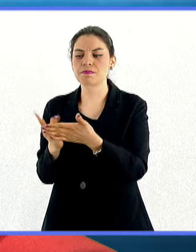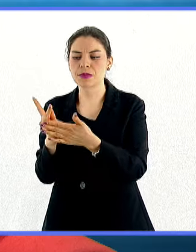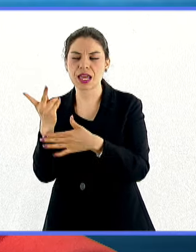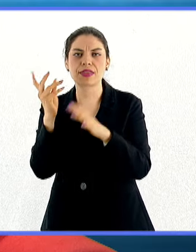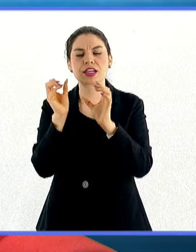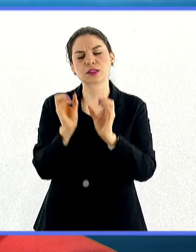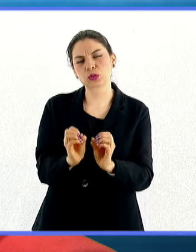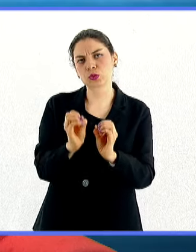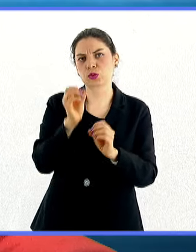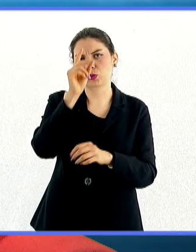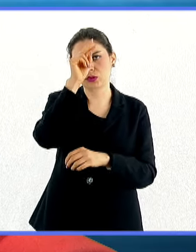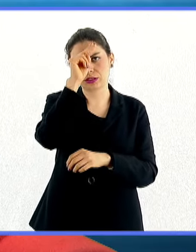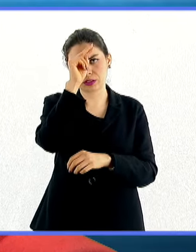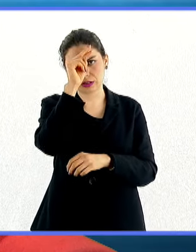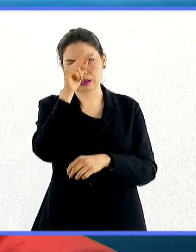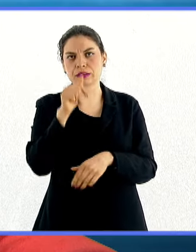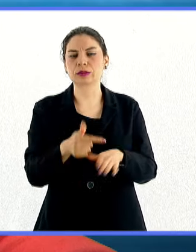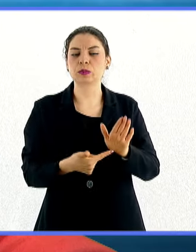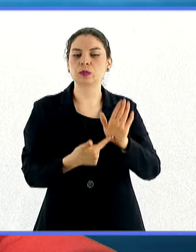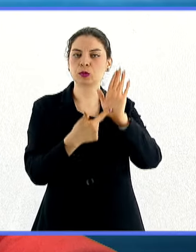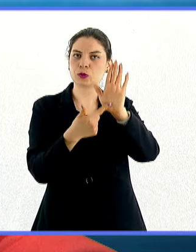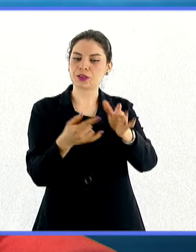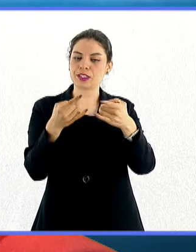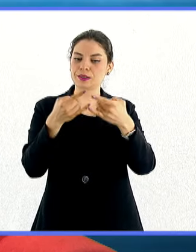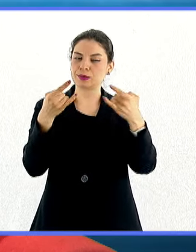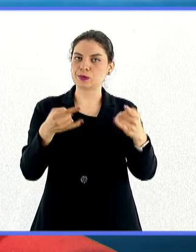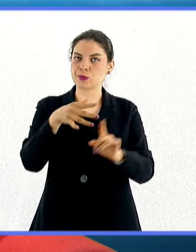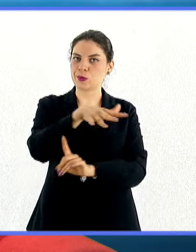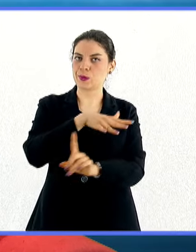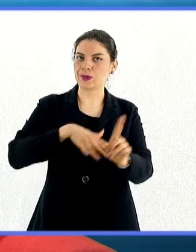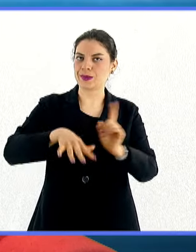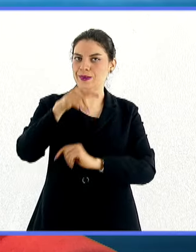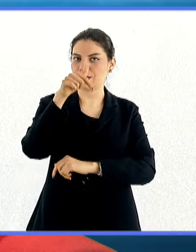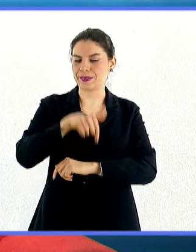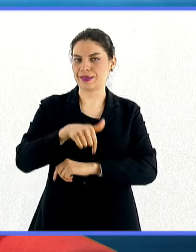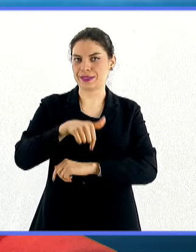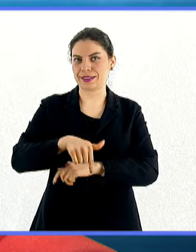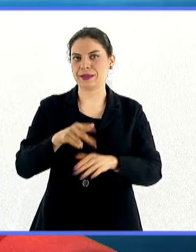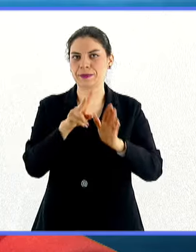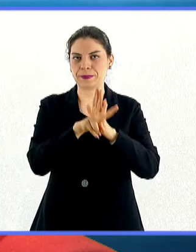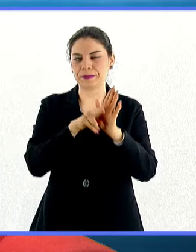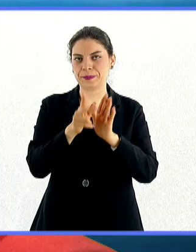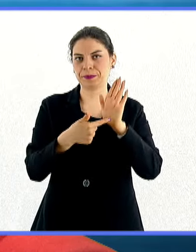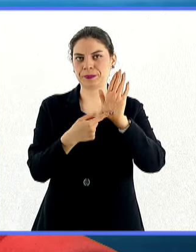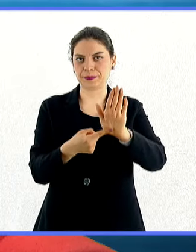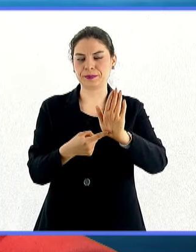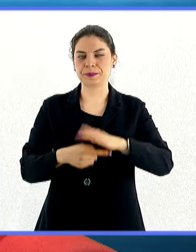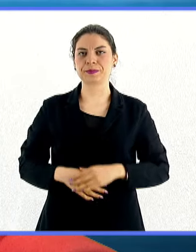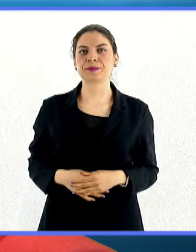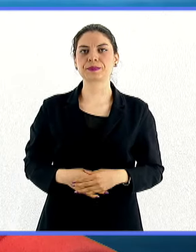que hablan de la riqueza y de nuestra historia aquí en nuestra biodiversidad.